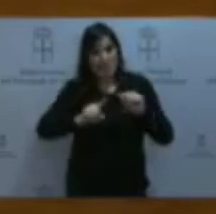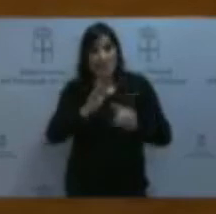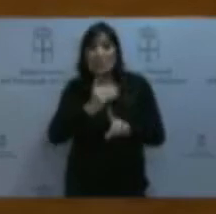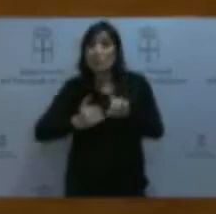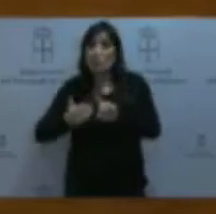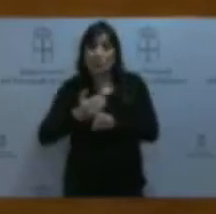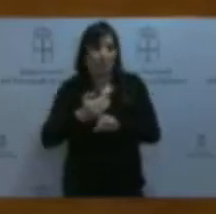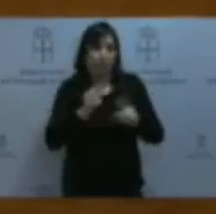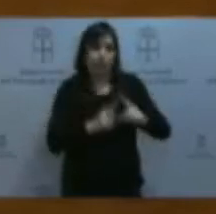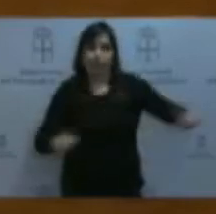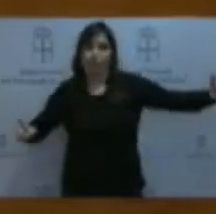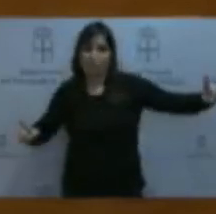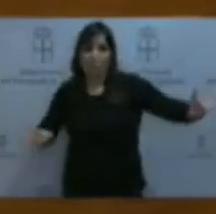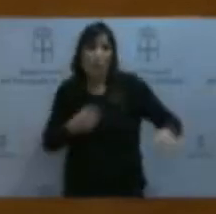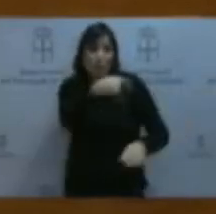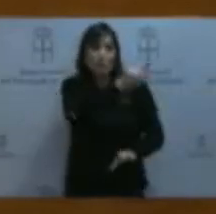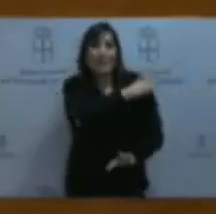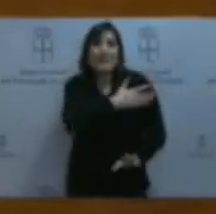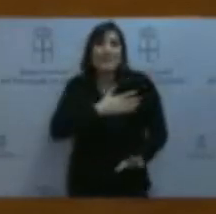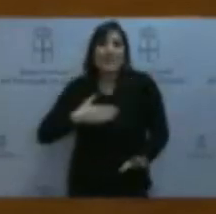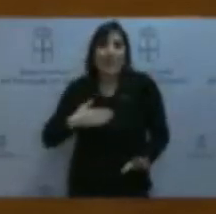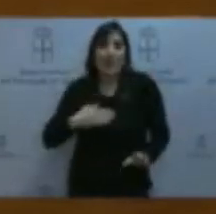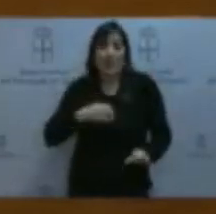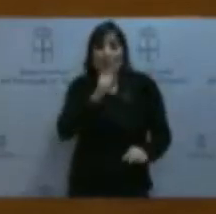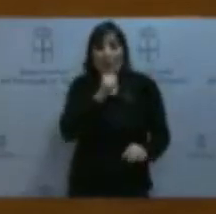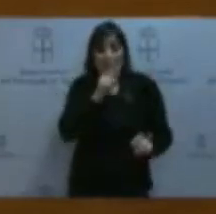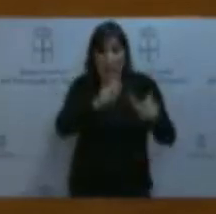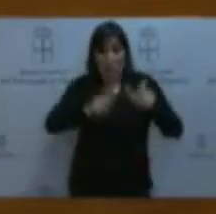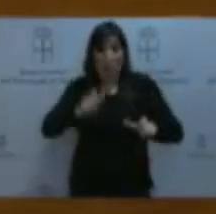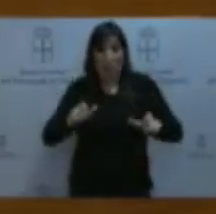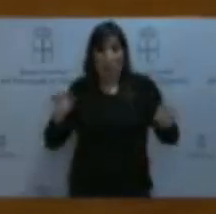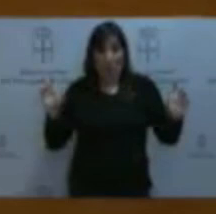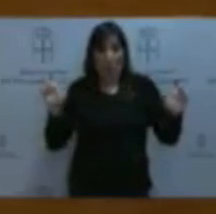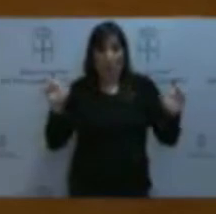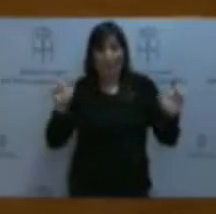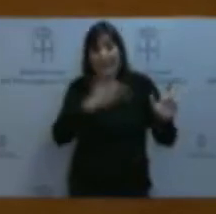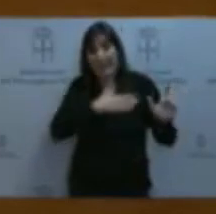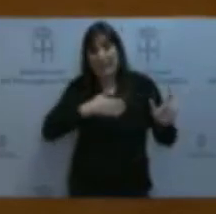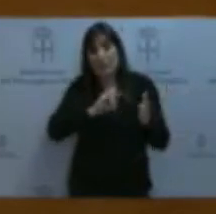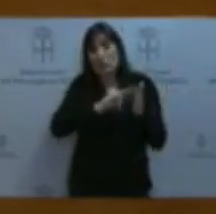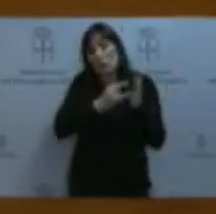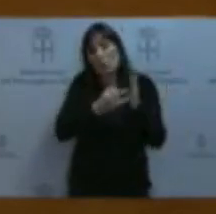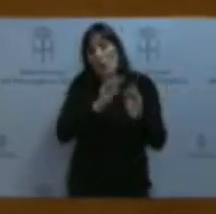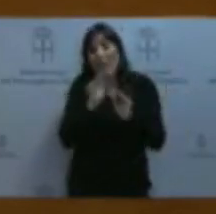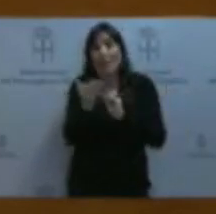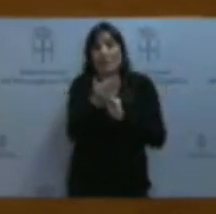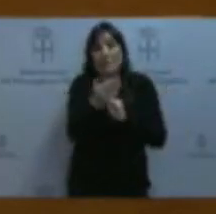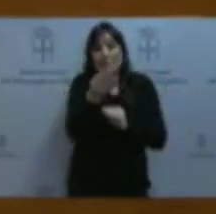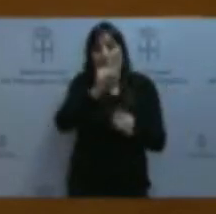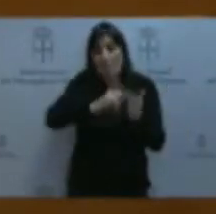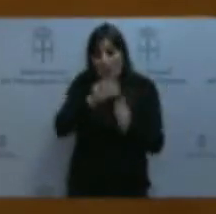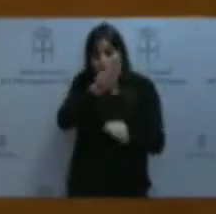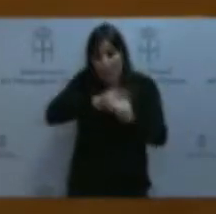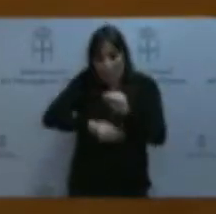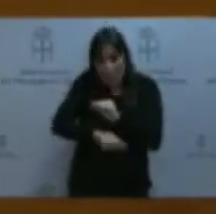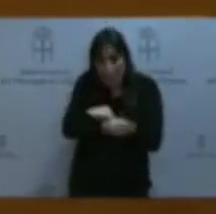resolver el envejecimiento demográfico con un plan de natalidad, y es un plan de natalidad que no contempla ni una sola medida para